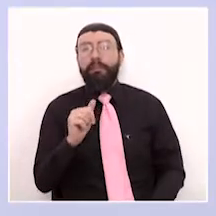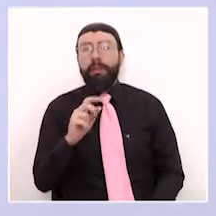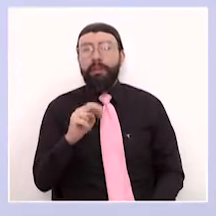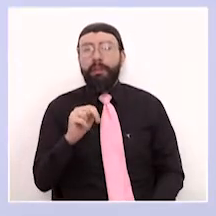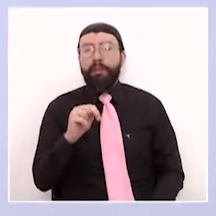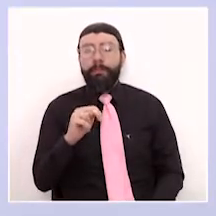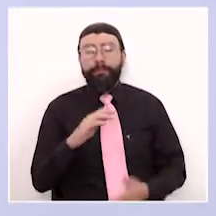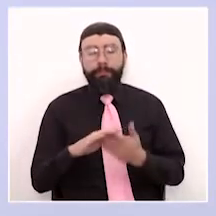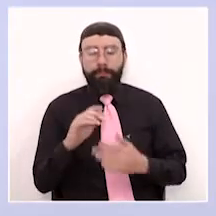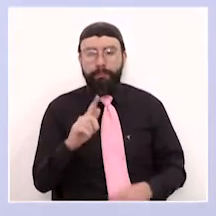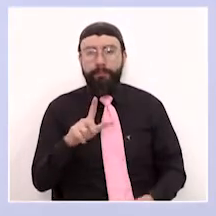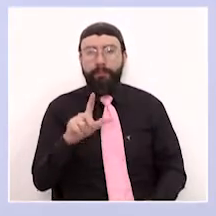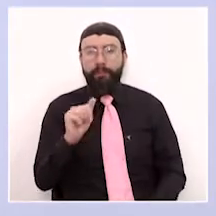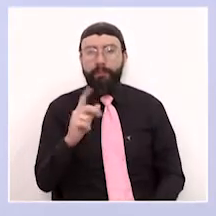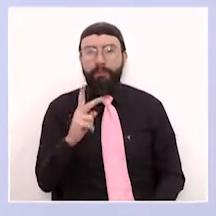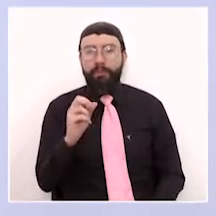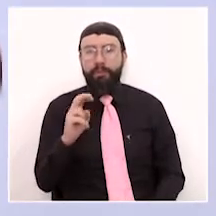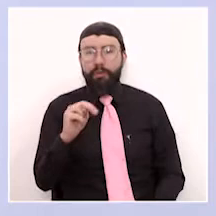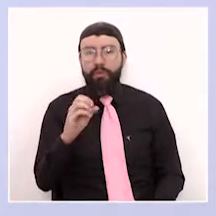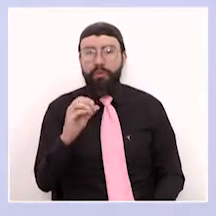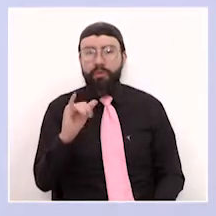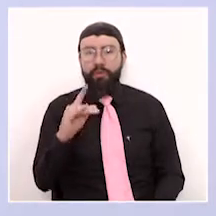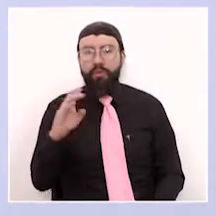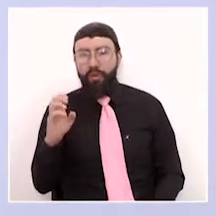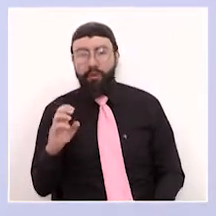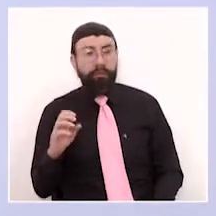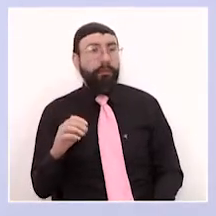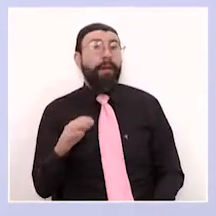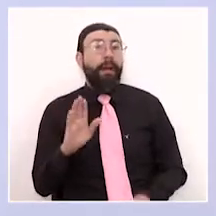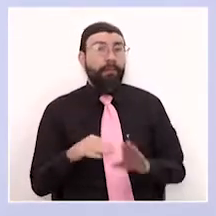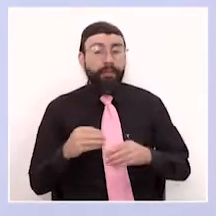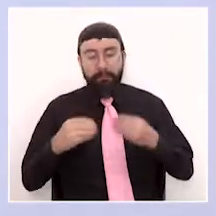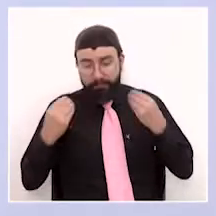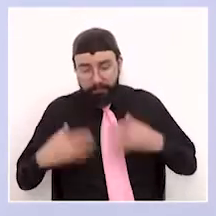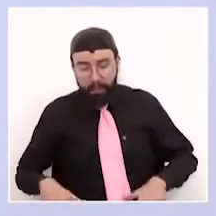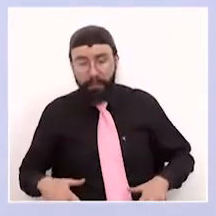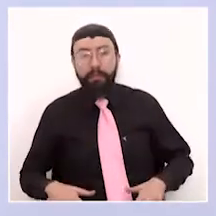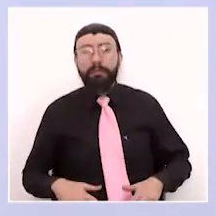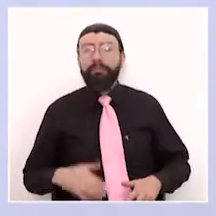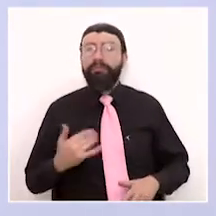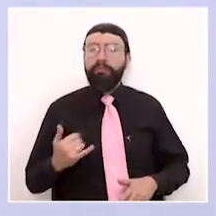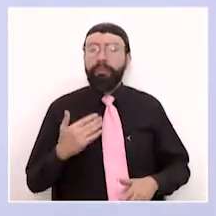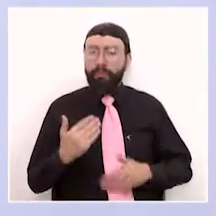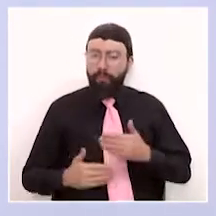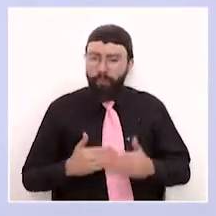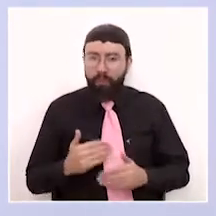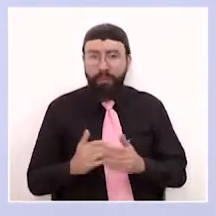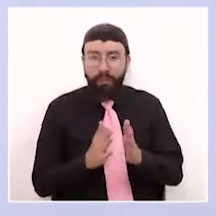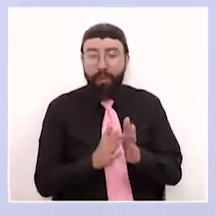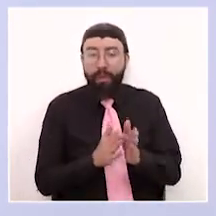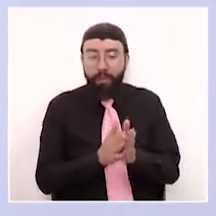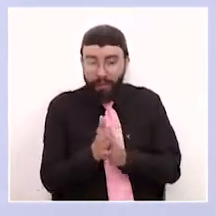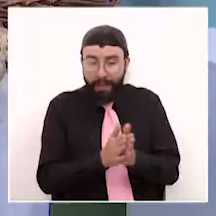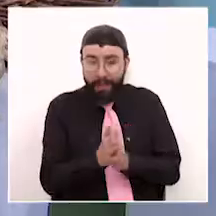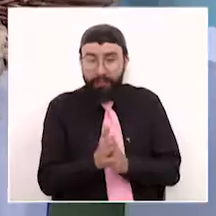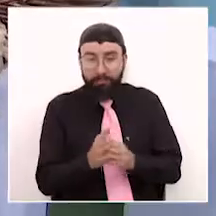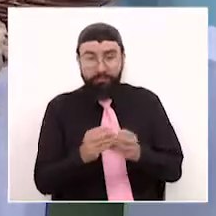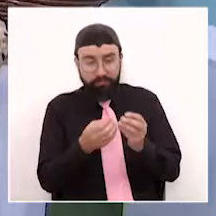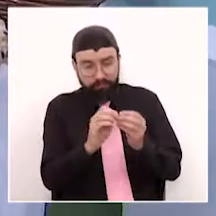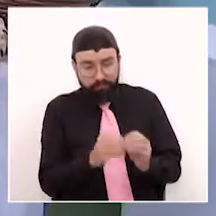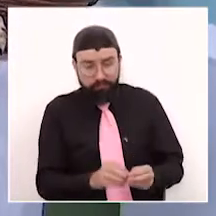algunos antioxidantes que se pierden que se desecharían del proceso del cacao, porque solo se rescata el